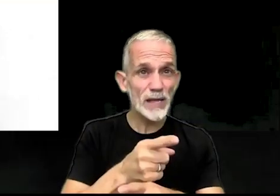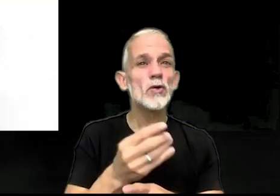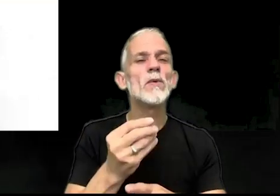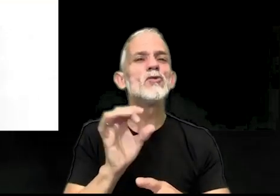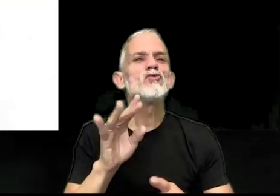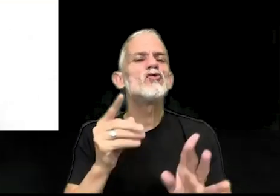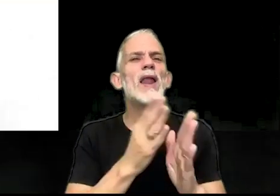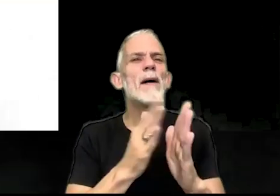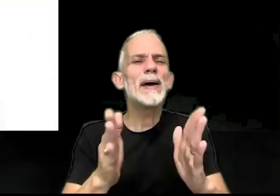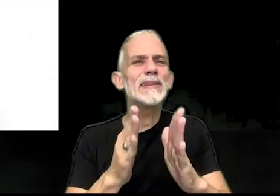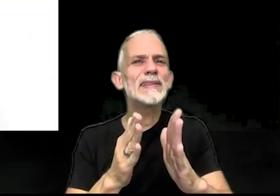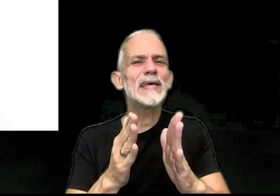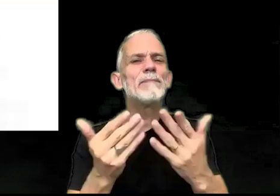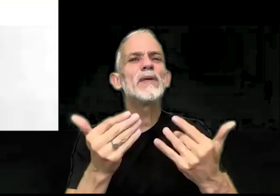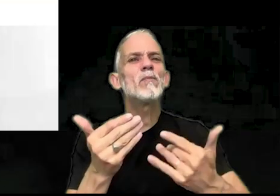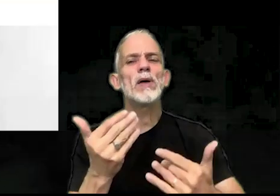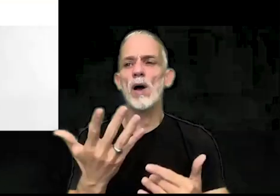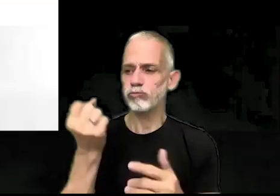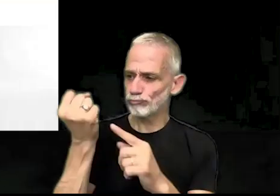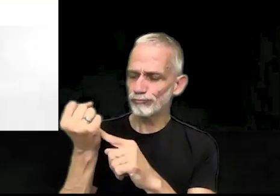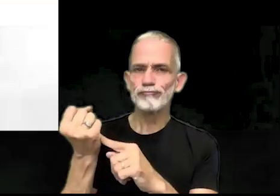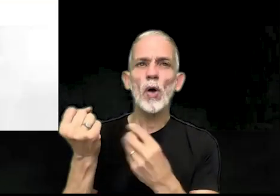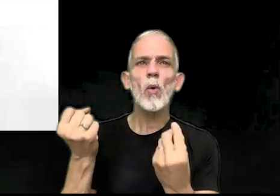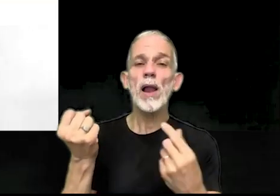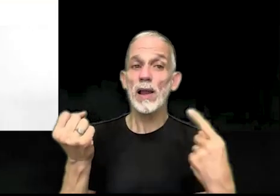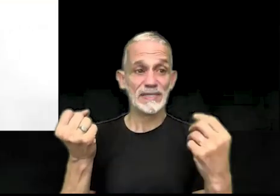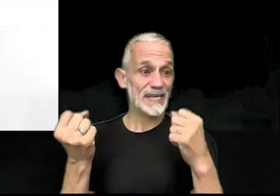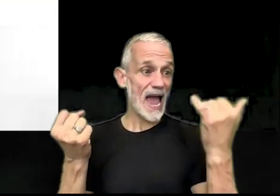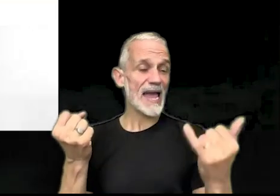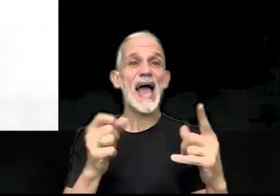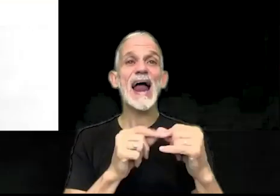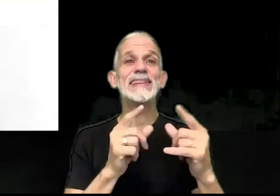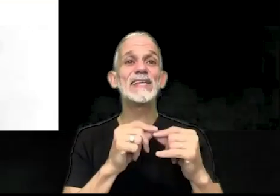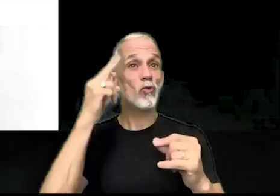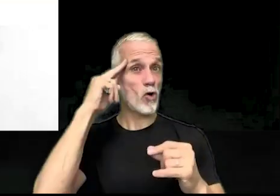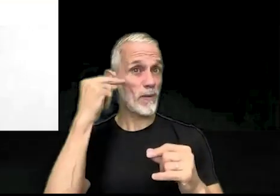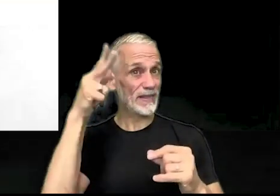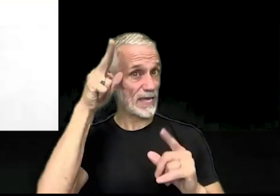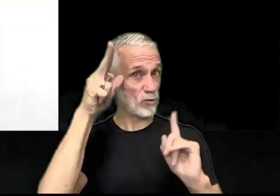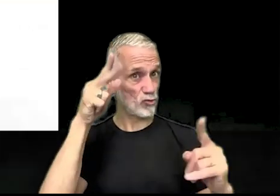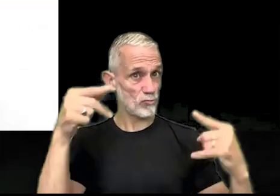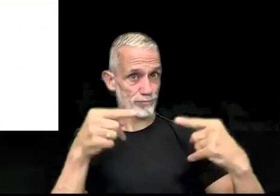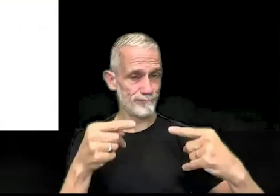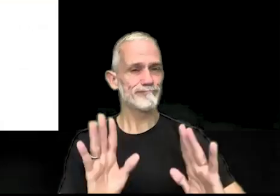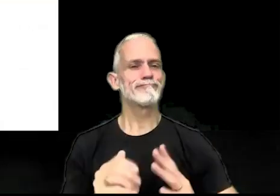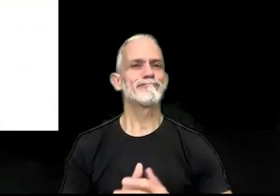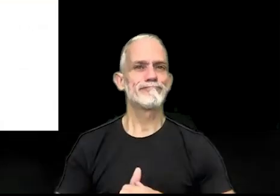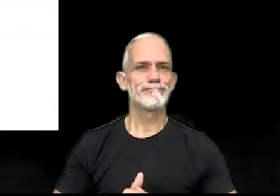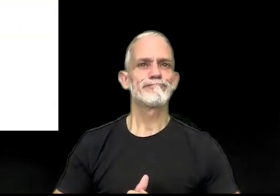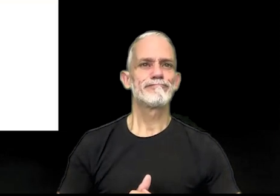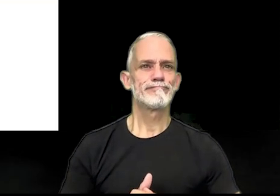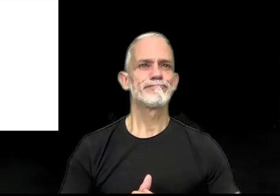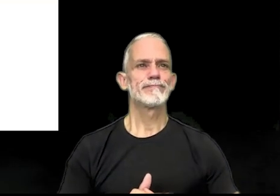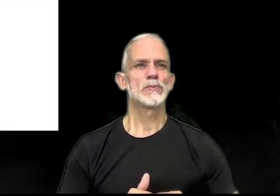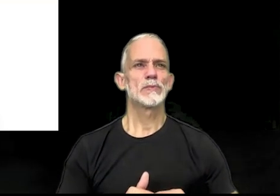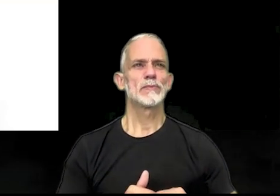que solamente se puede tomar contra el artículo 98.